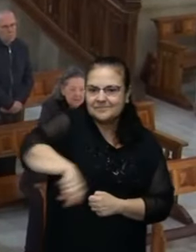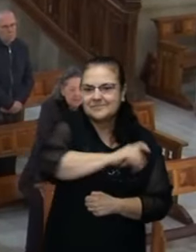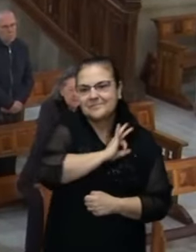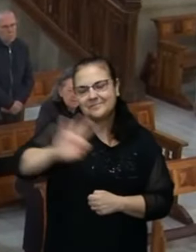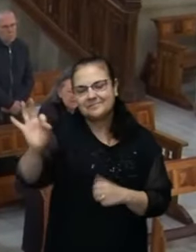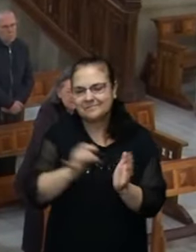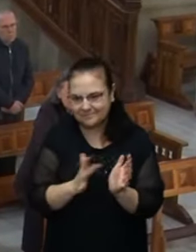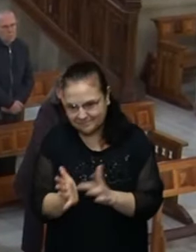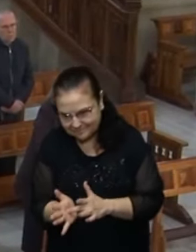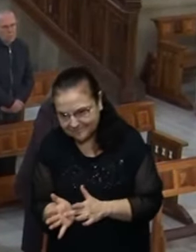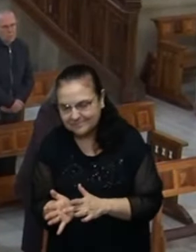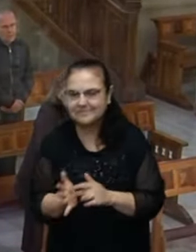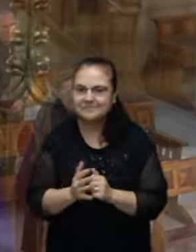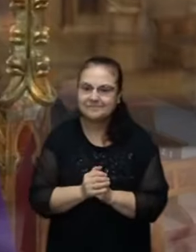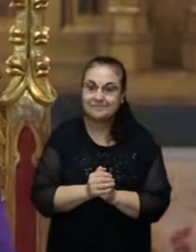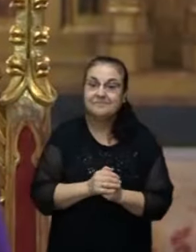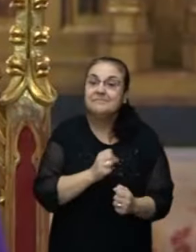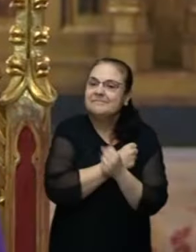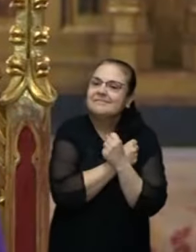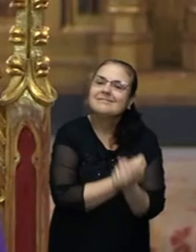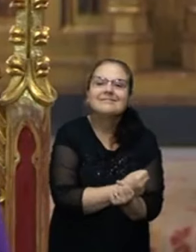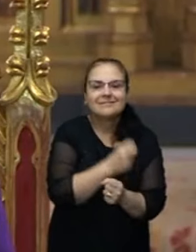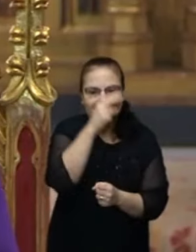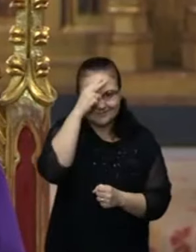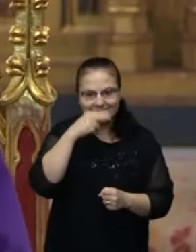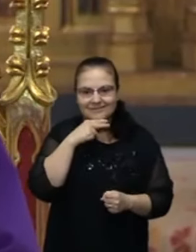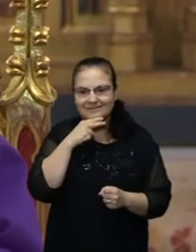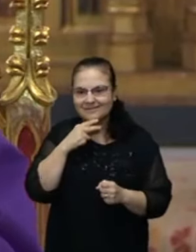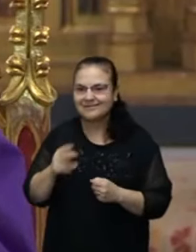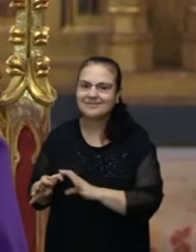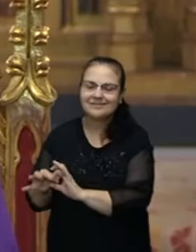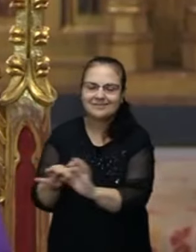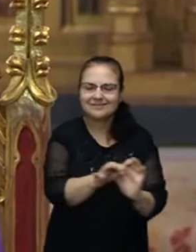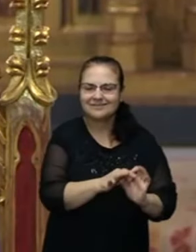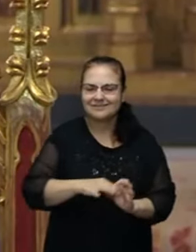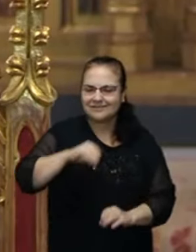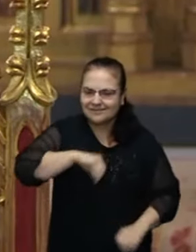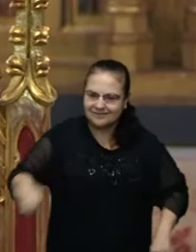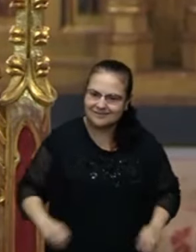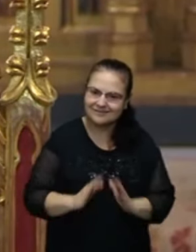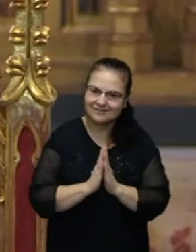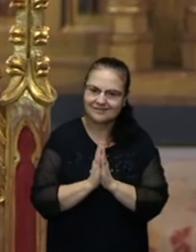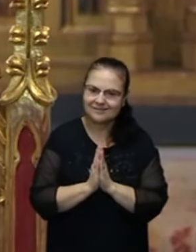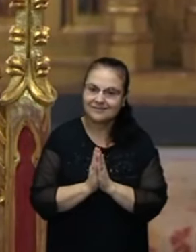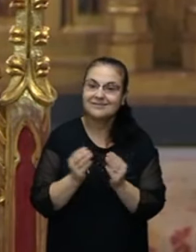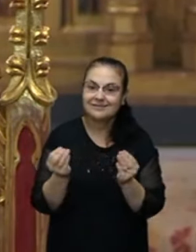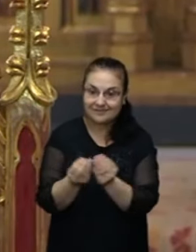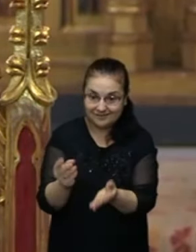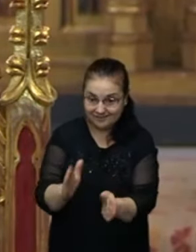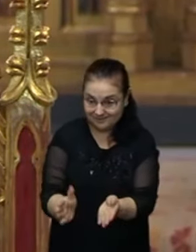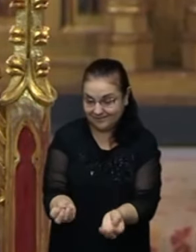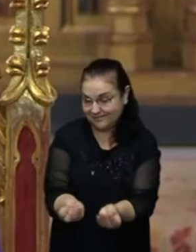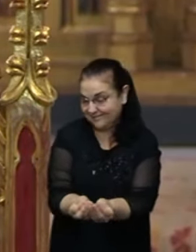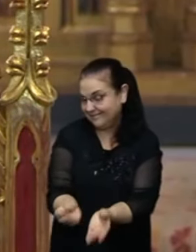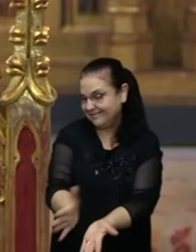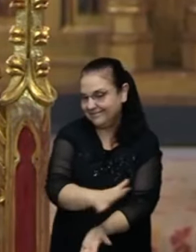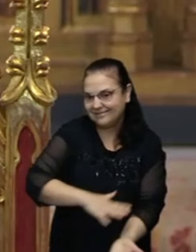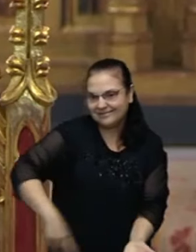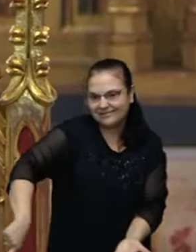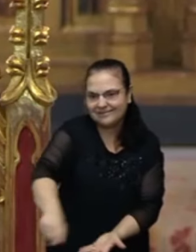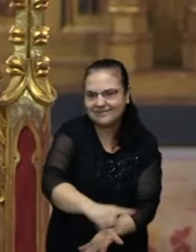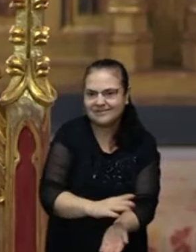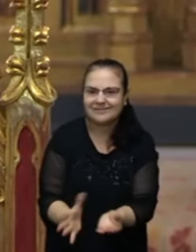Señor Jesucristo, el amor del Padre y la comunión del Espíritu Santo estén con todos